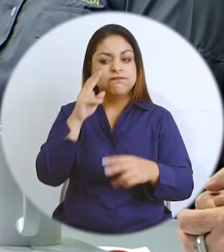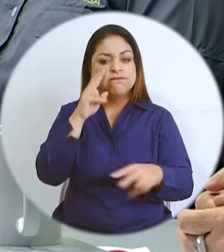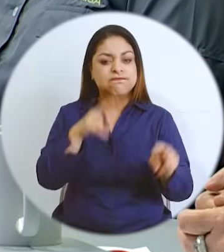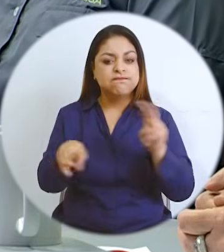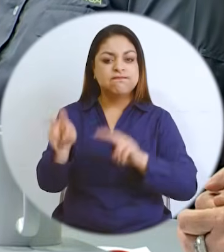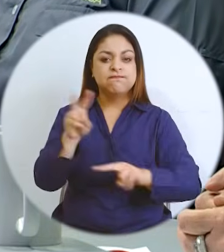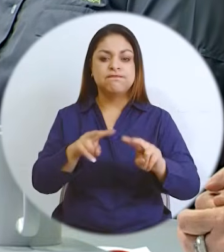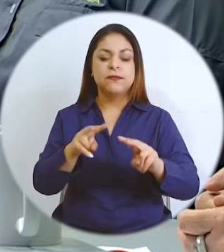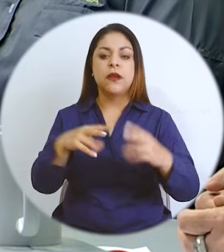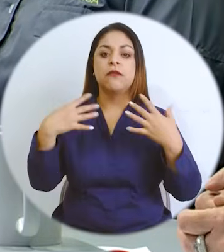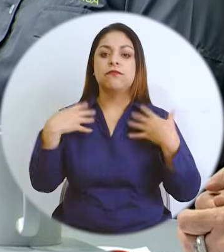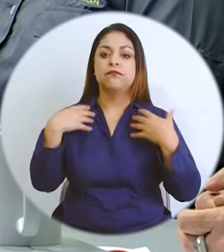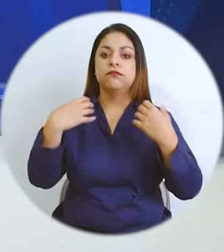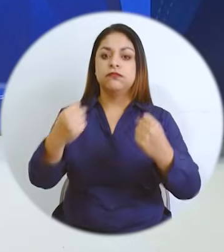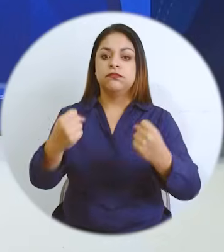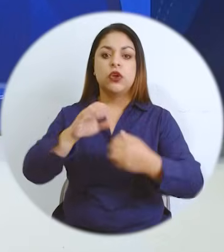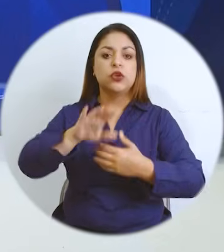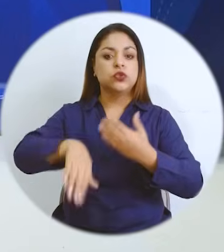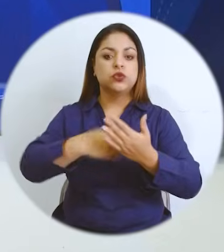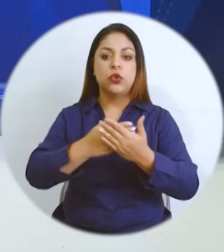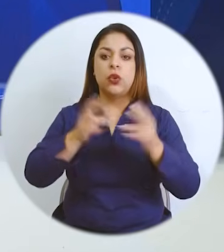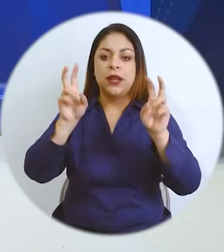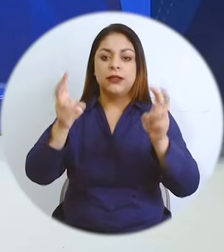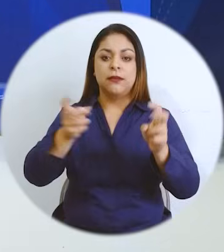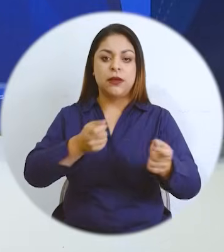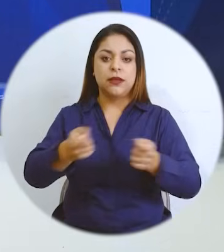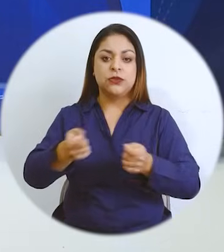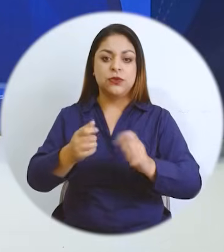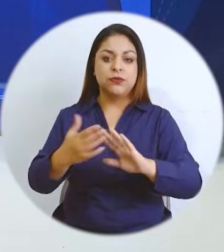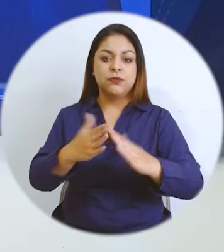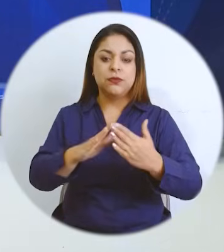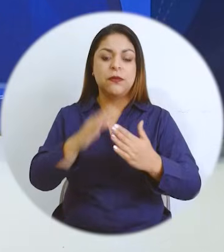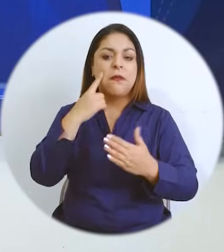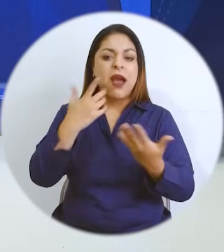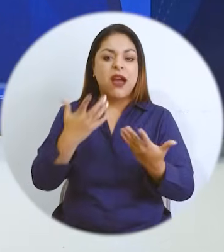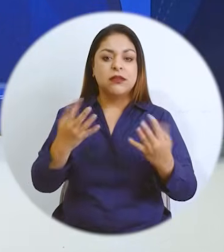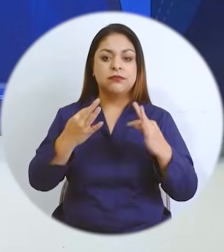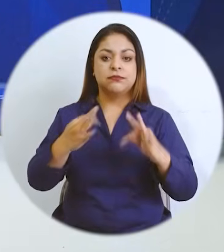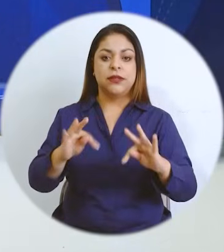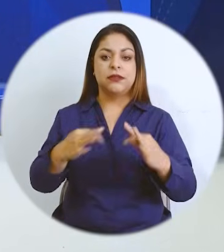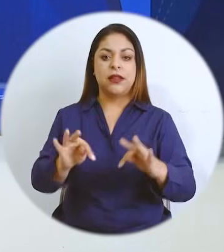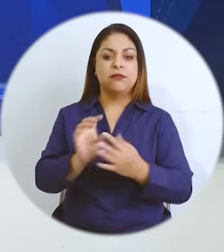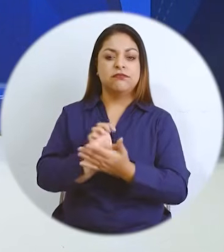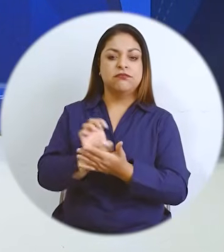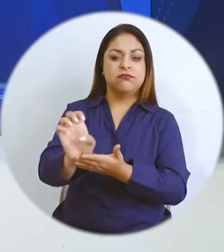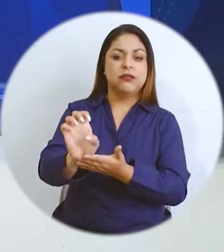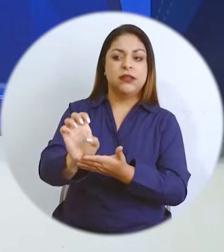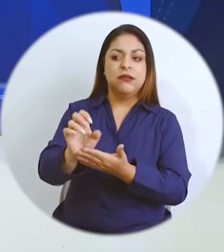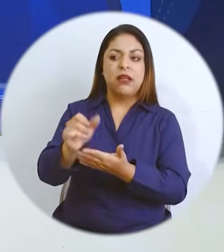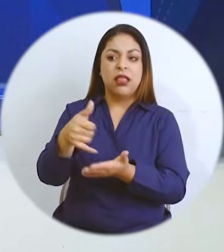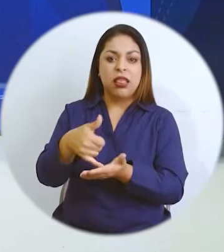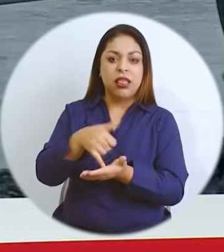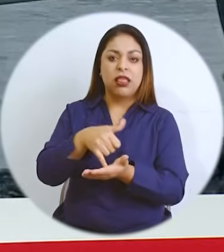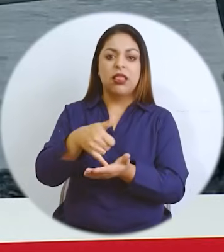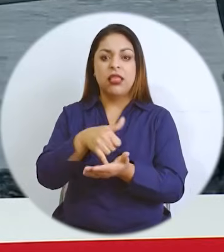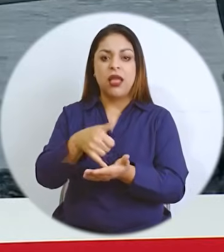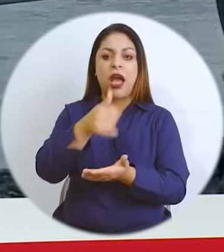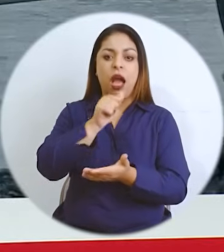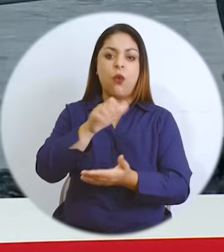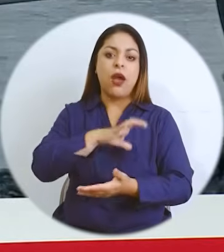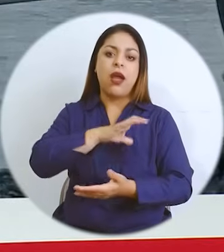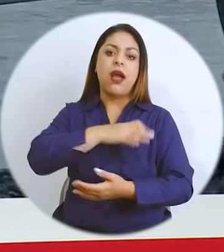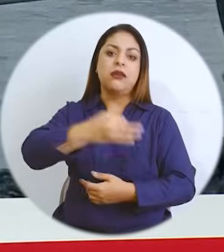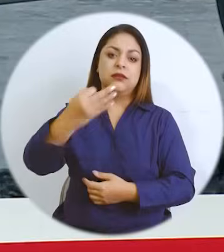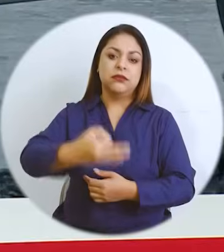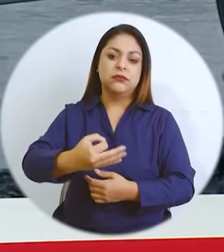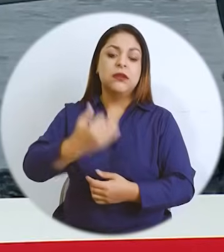valorizar, fortalecer todo lo que es la parte de gestión comunitaria para tratar de evitar ese debilitamiento en el acceso a agua de calidad,